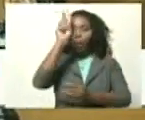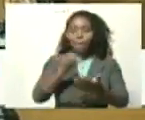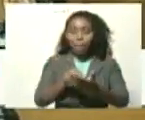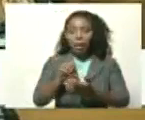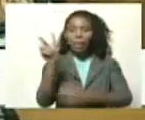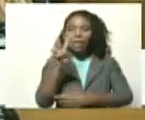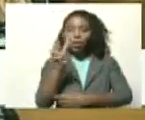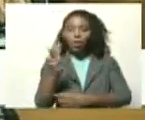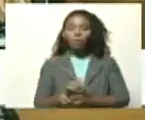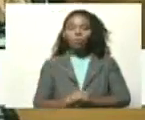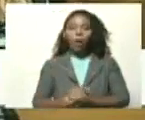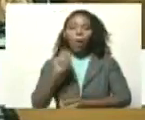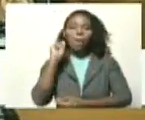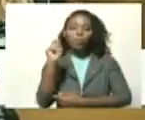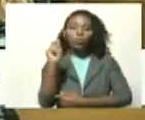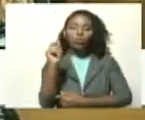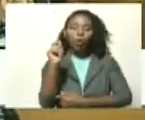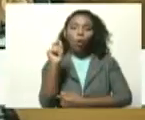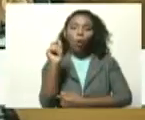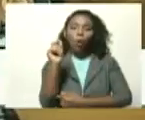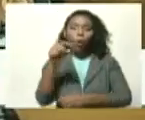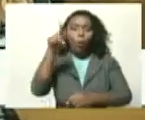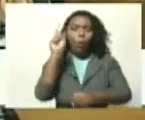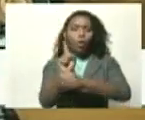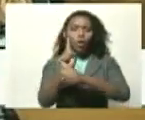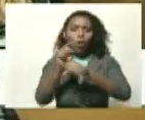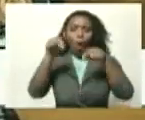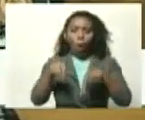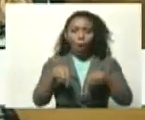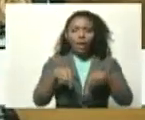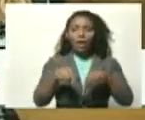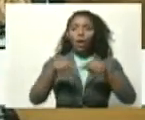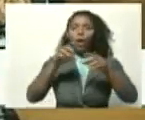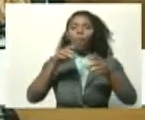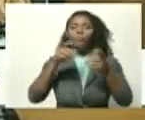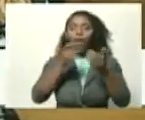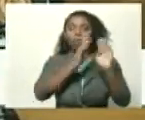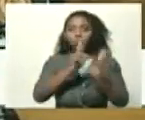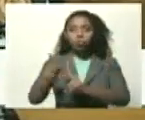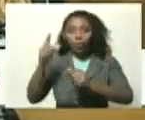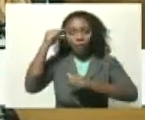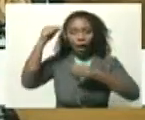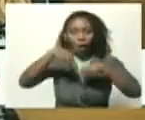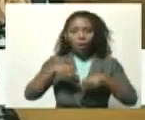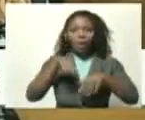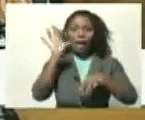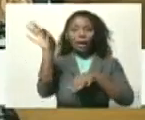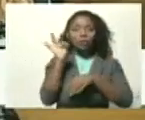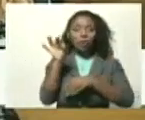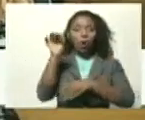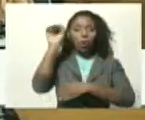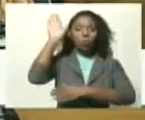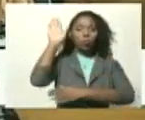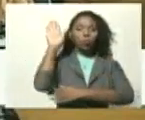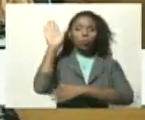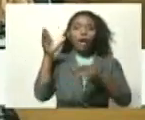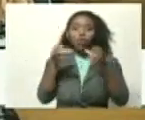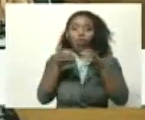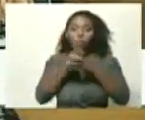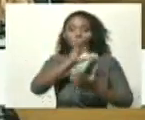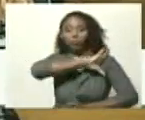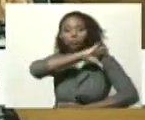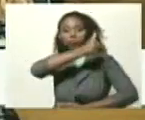2022. Punto único del orden del día. Elección y juramentación de la Junta